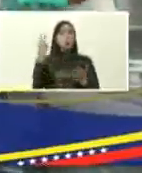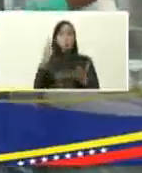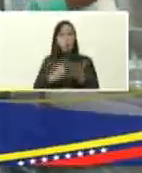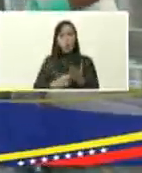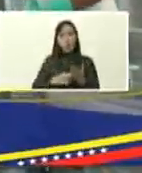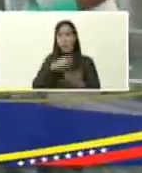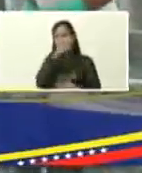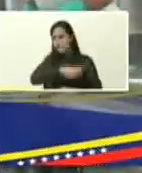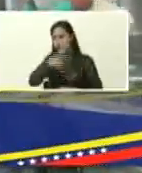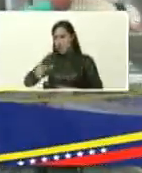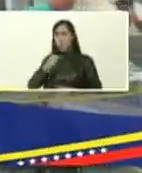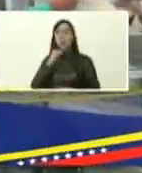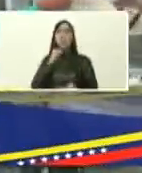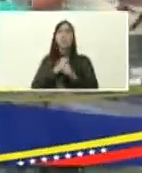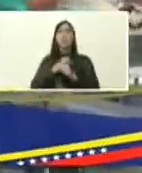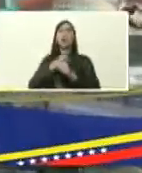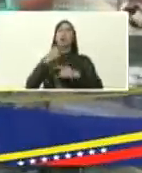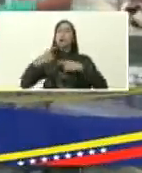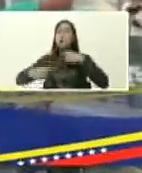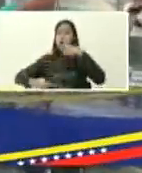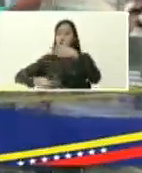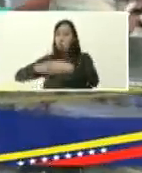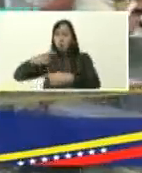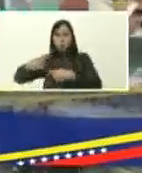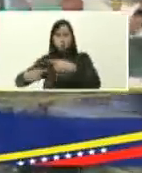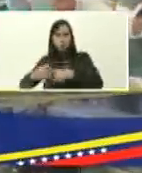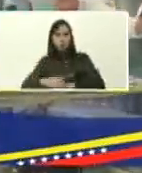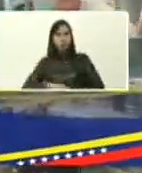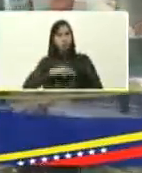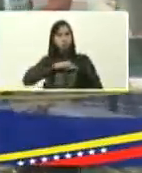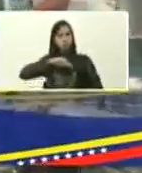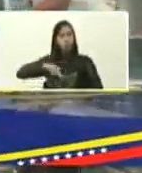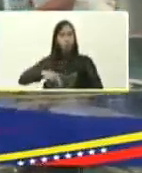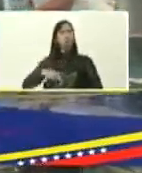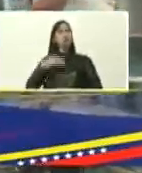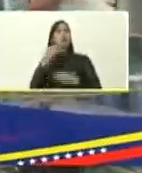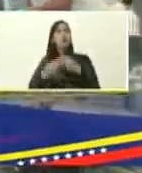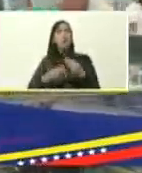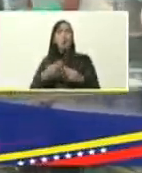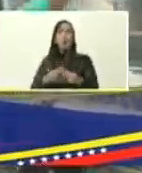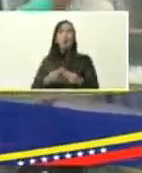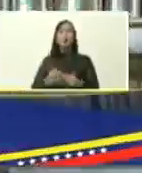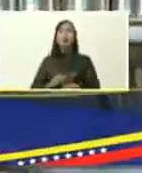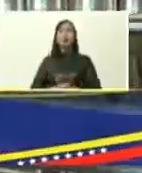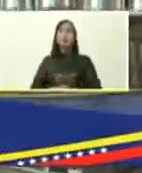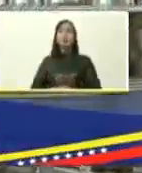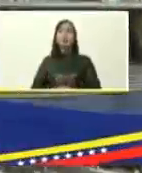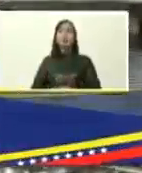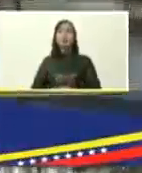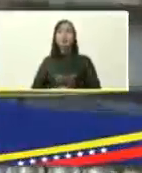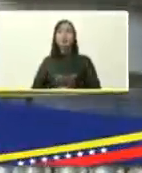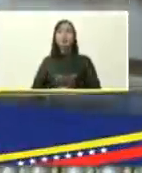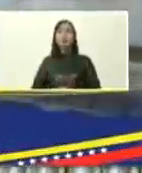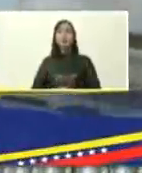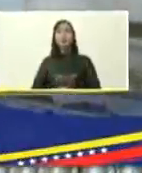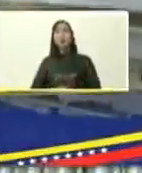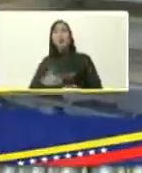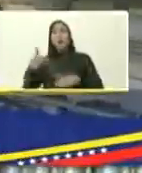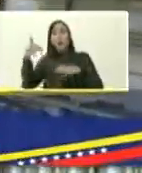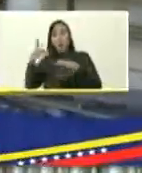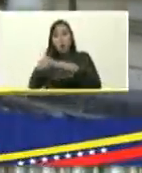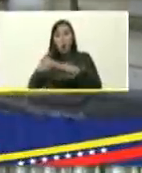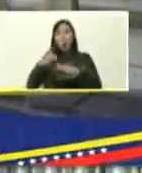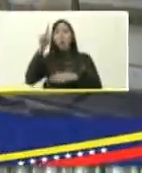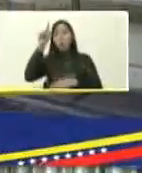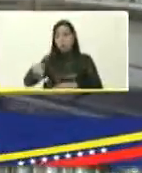pescadores trabajando todos los días, presidente. Nosotros estamos garantizando el suministro de combustible gracias al esfuerzo de